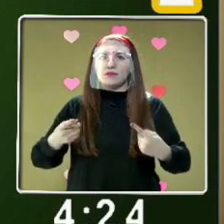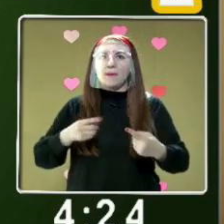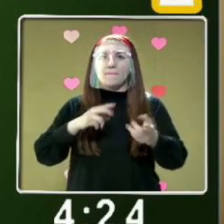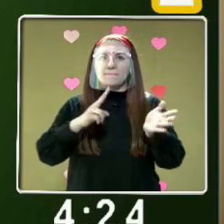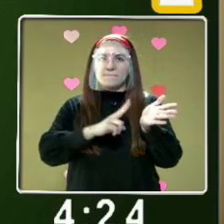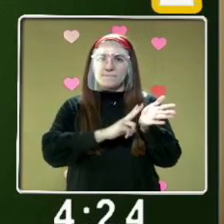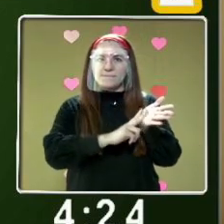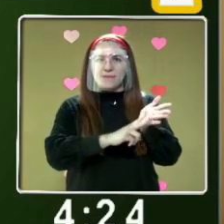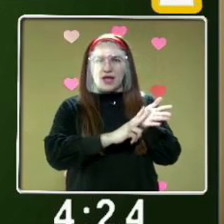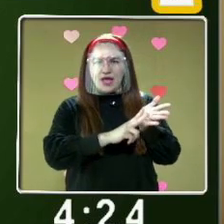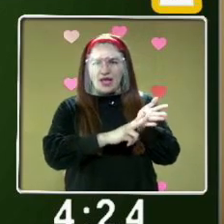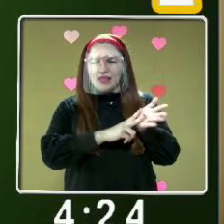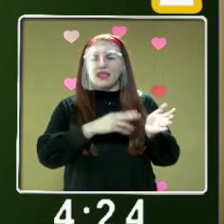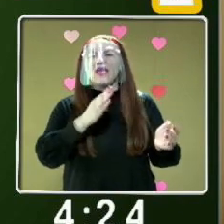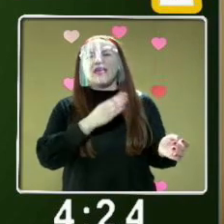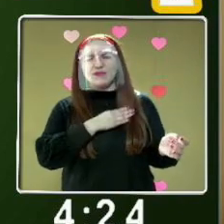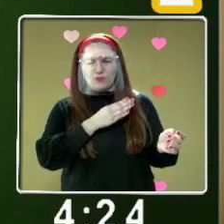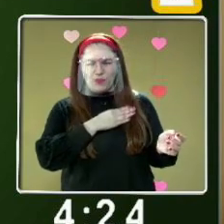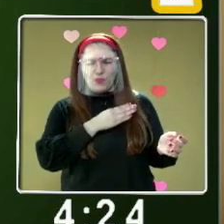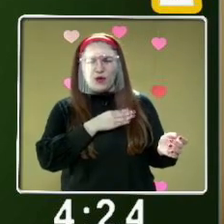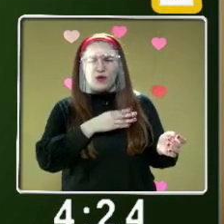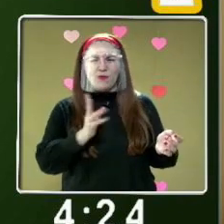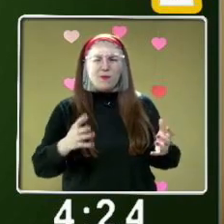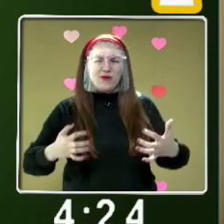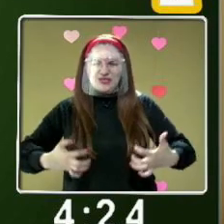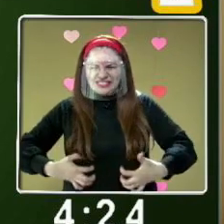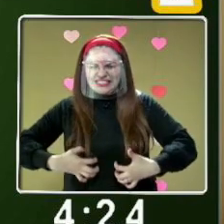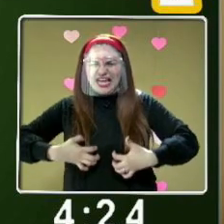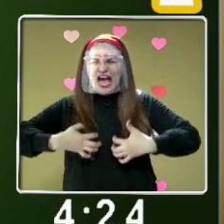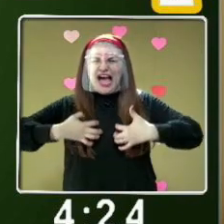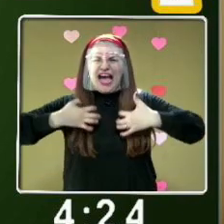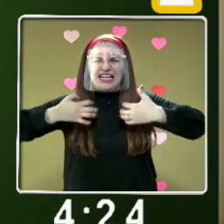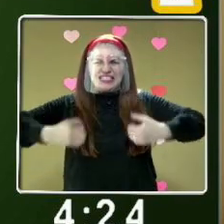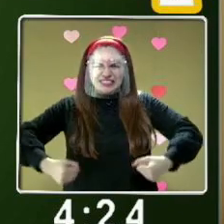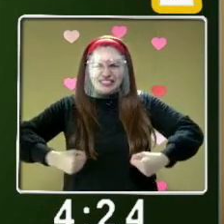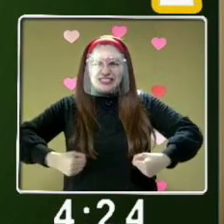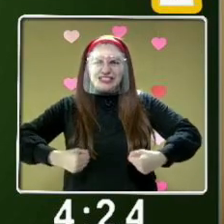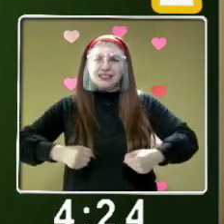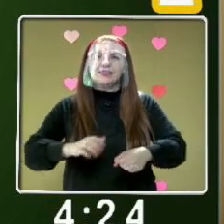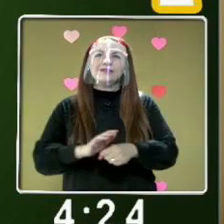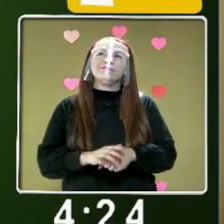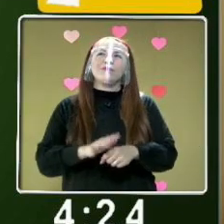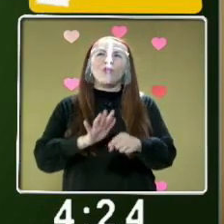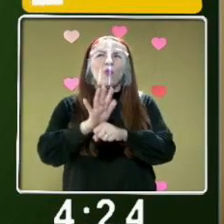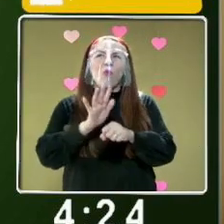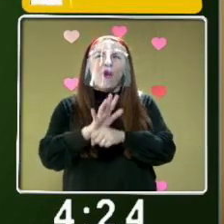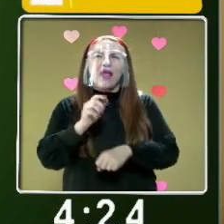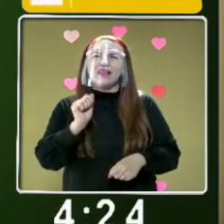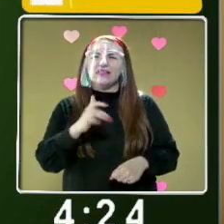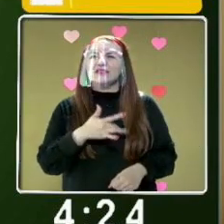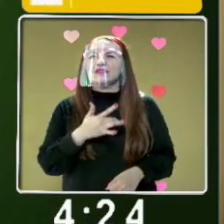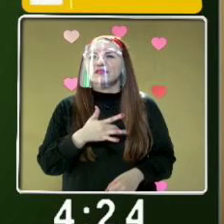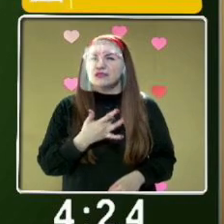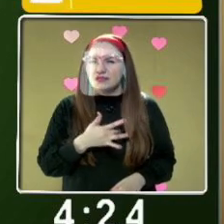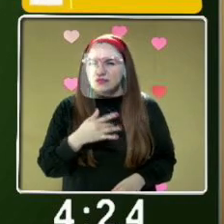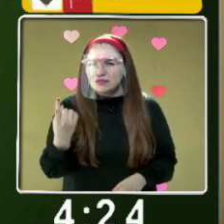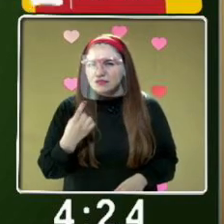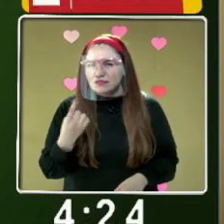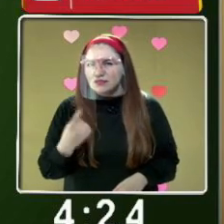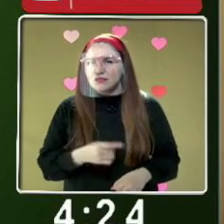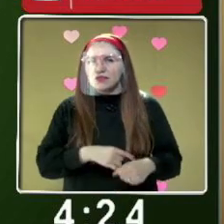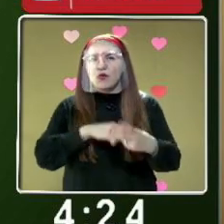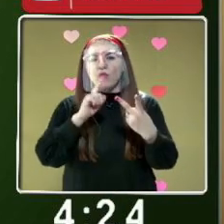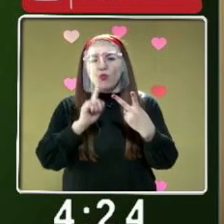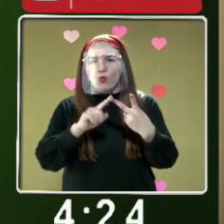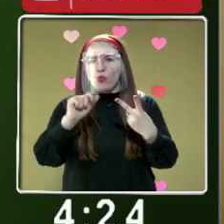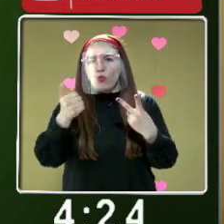bueno, creo que sí es bueno, ¿verdad? Pero obviamente no controla su temperamento, ¿verdad? Así es. Tenemos también luego de una